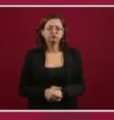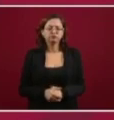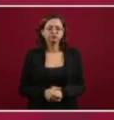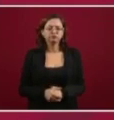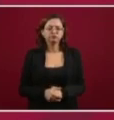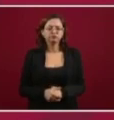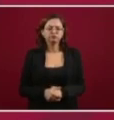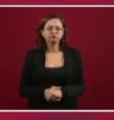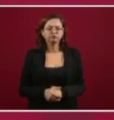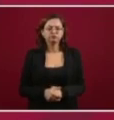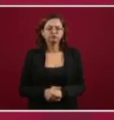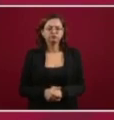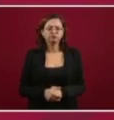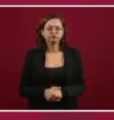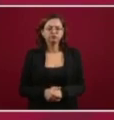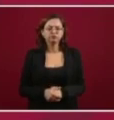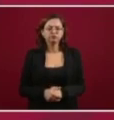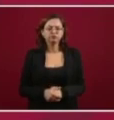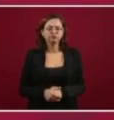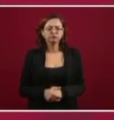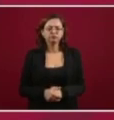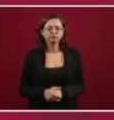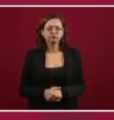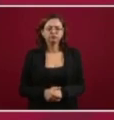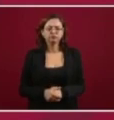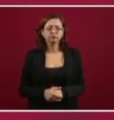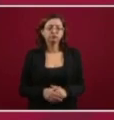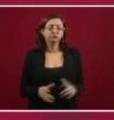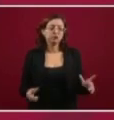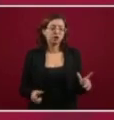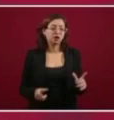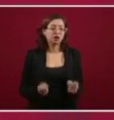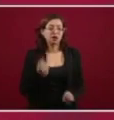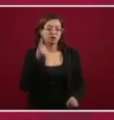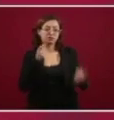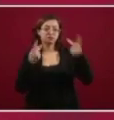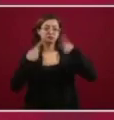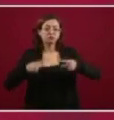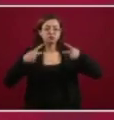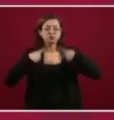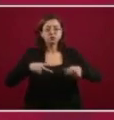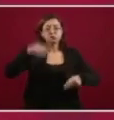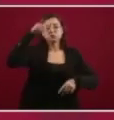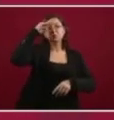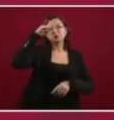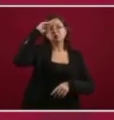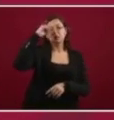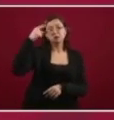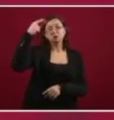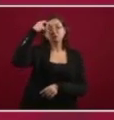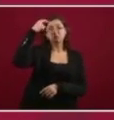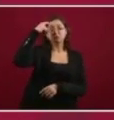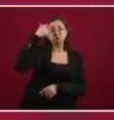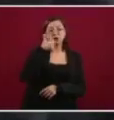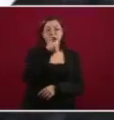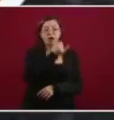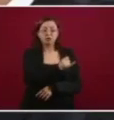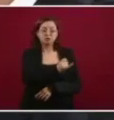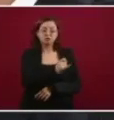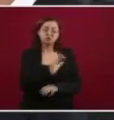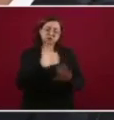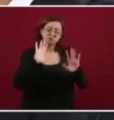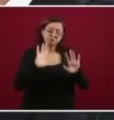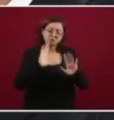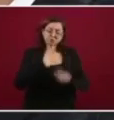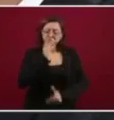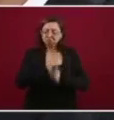los que tienen esa manera de pensar, pues se les